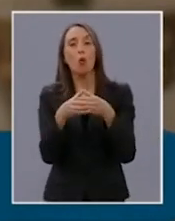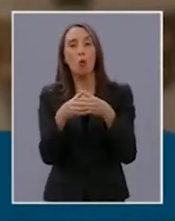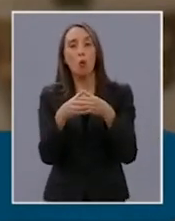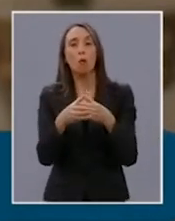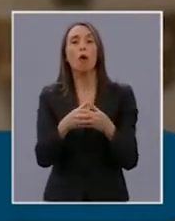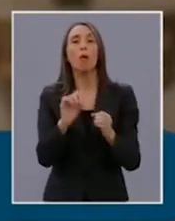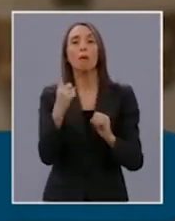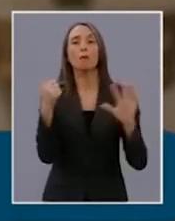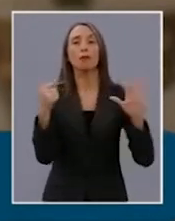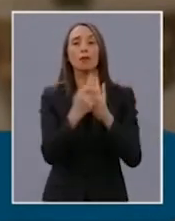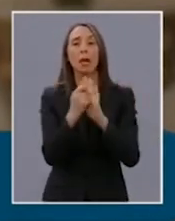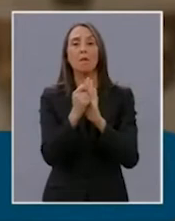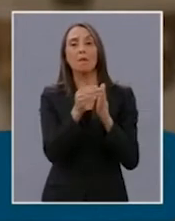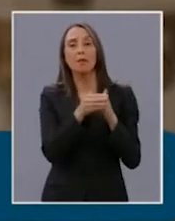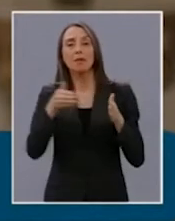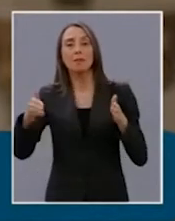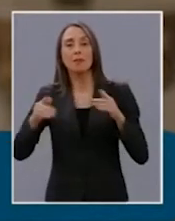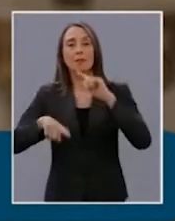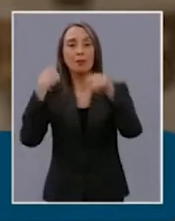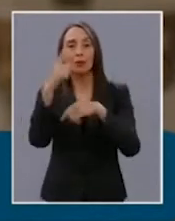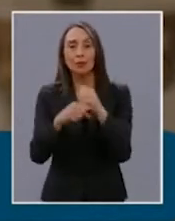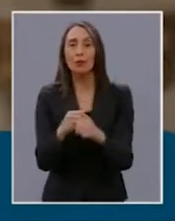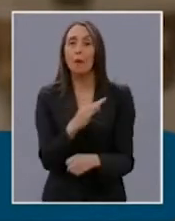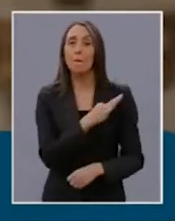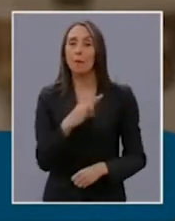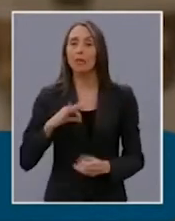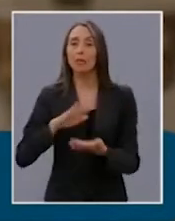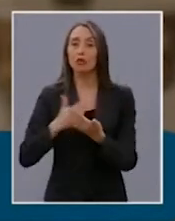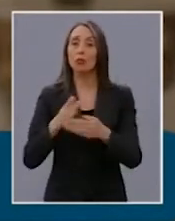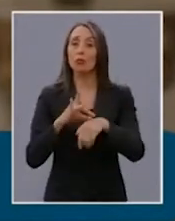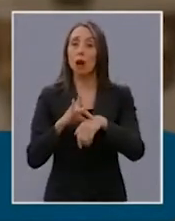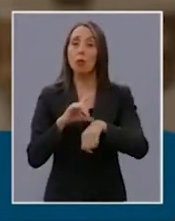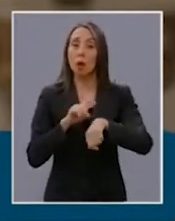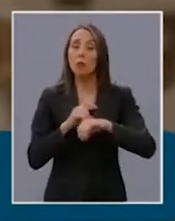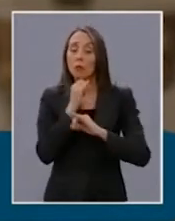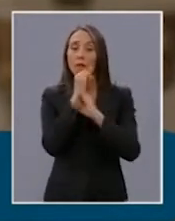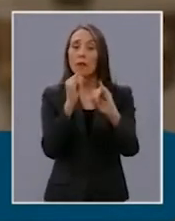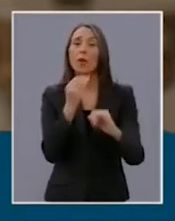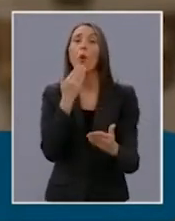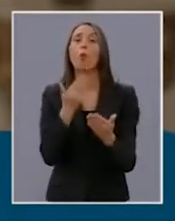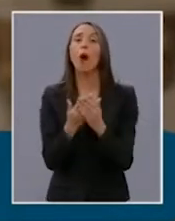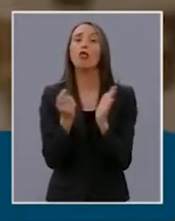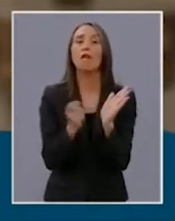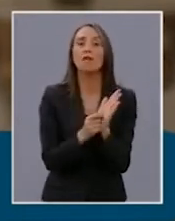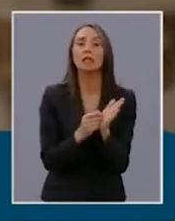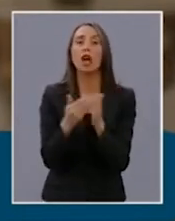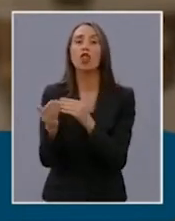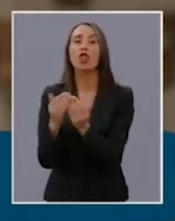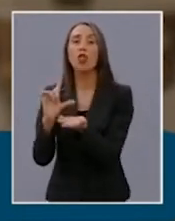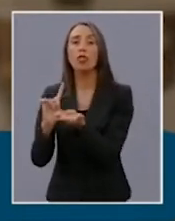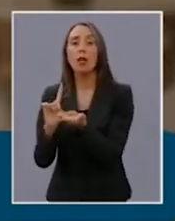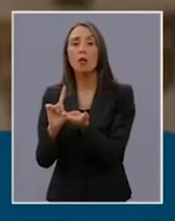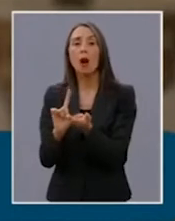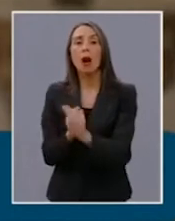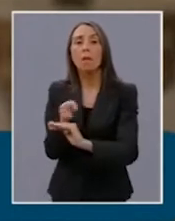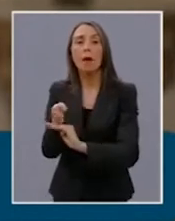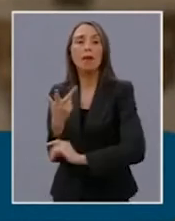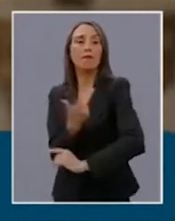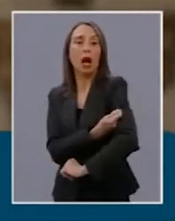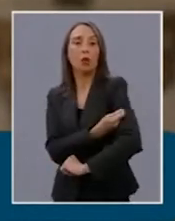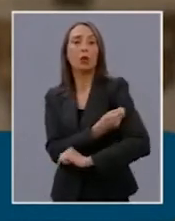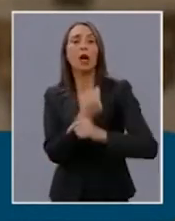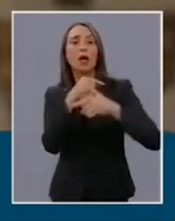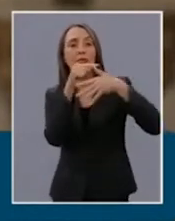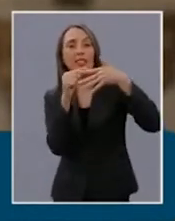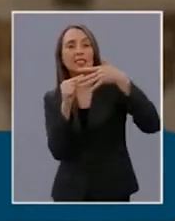semestre. El Ministerio de Salud informará oportunamente las fechas y lugares de vacunación para los distintos